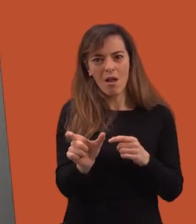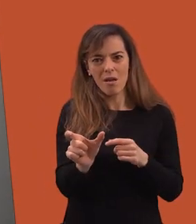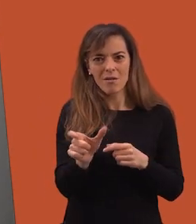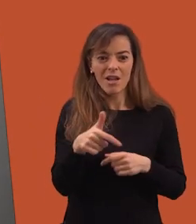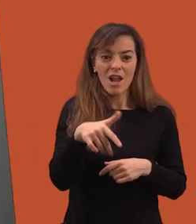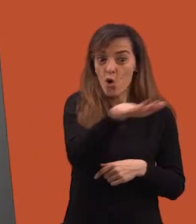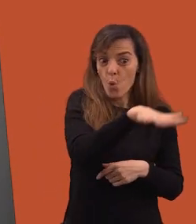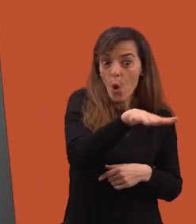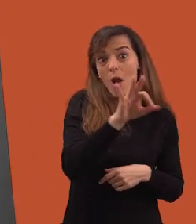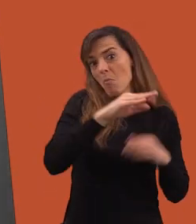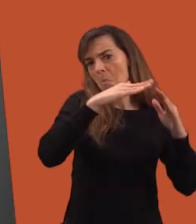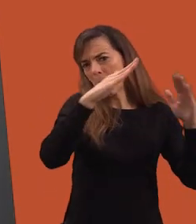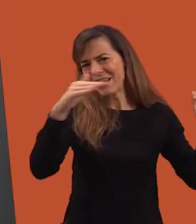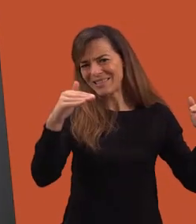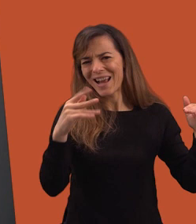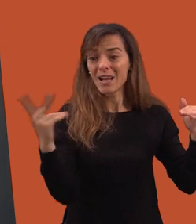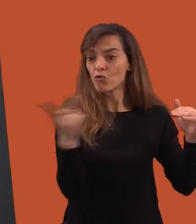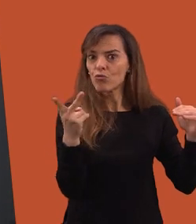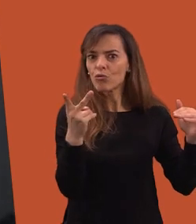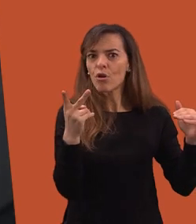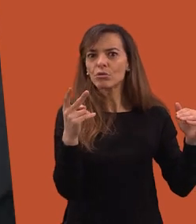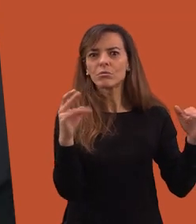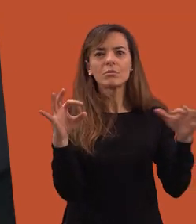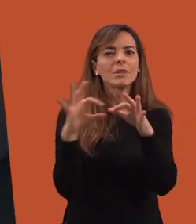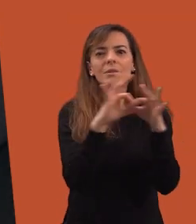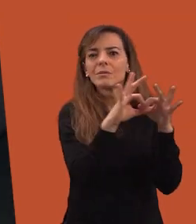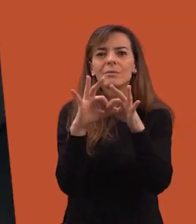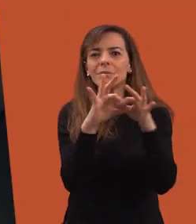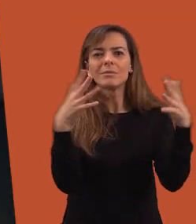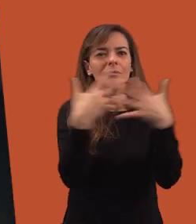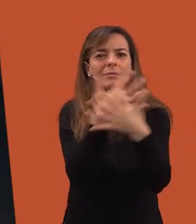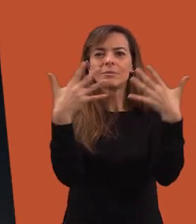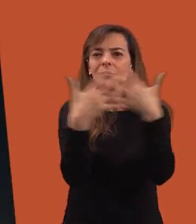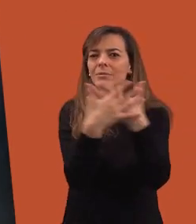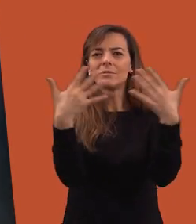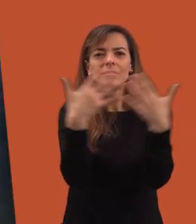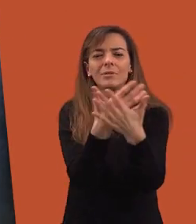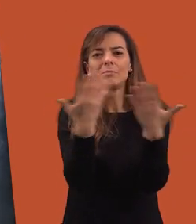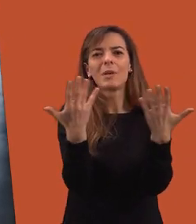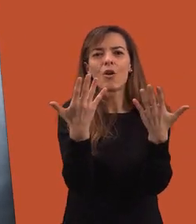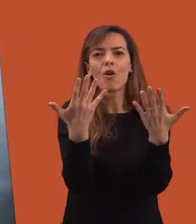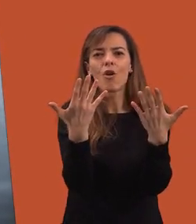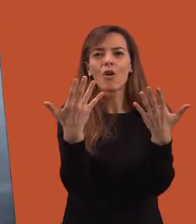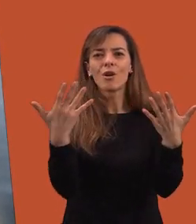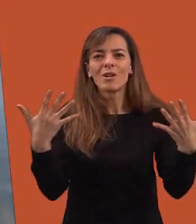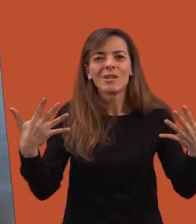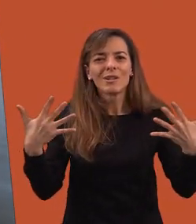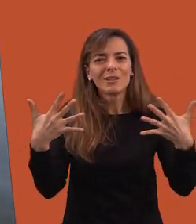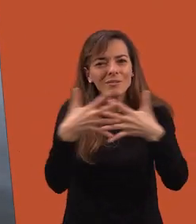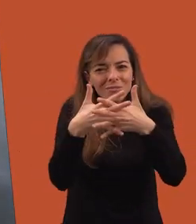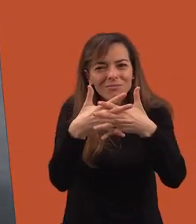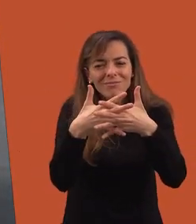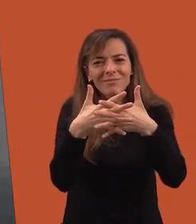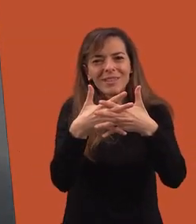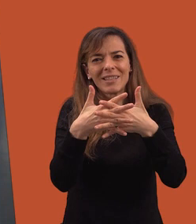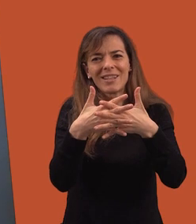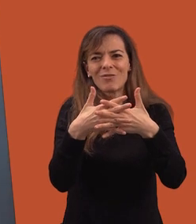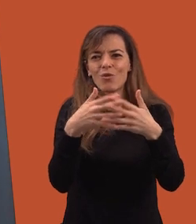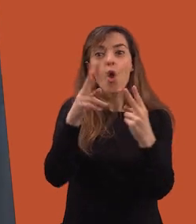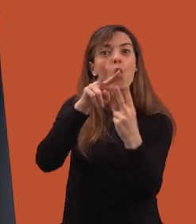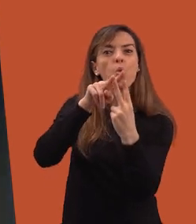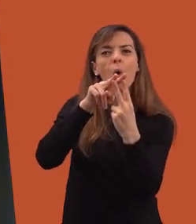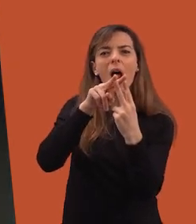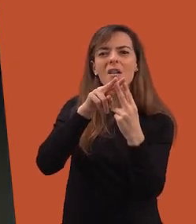el lugar o el paisaje en este caso están impregnados tanto uno como de otro o sea no hay uno no hay